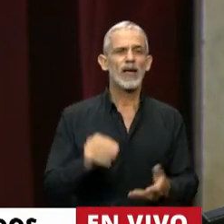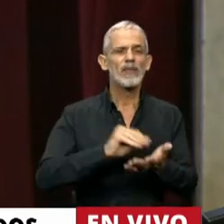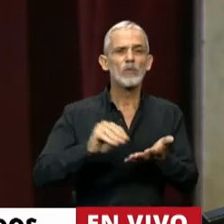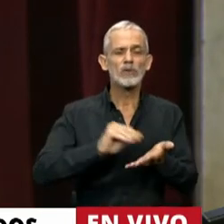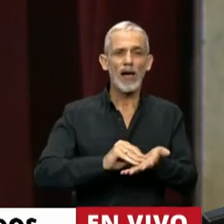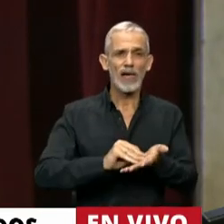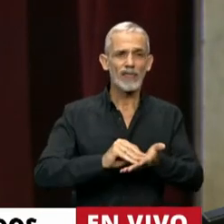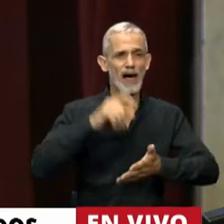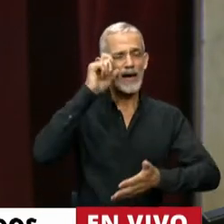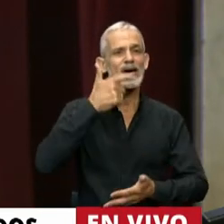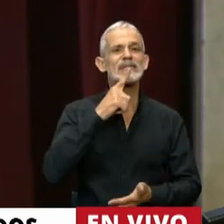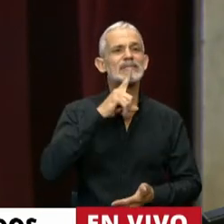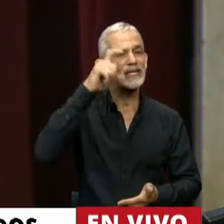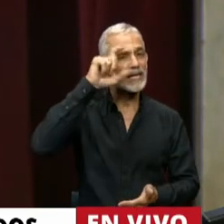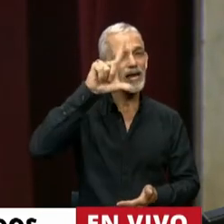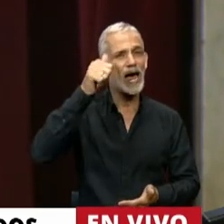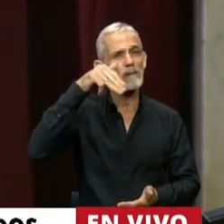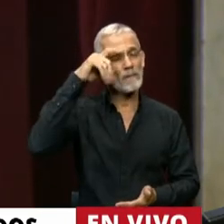Diputada Estela Neder.